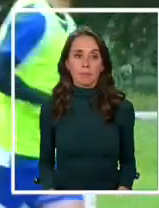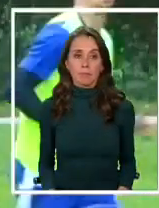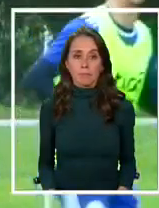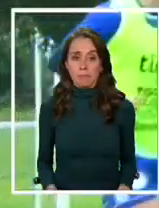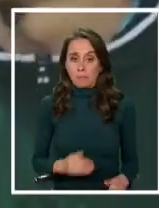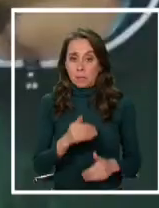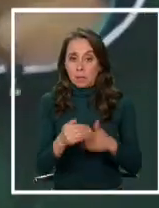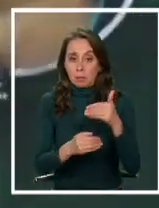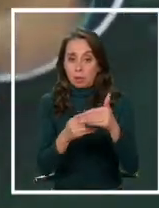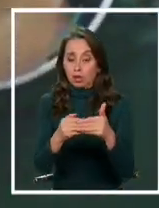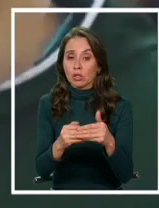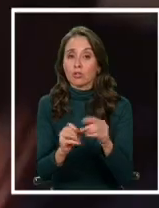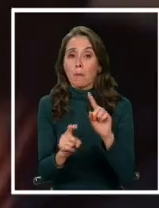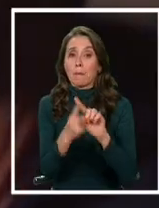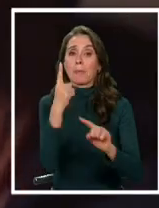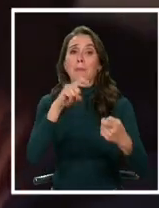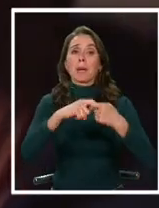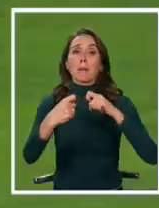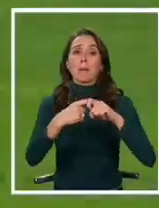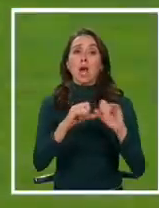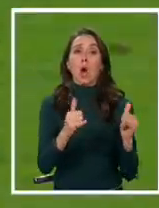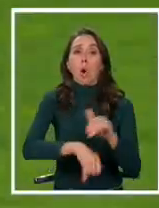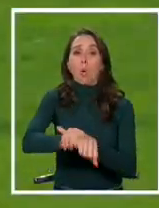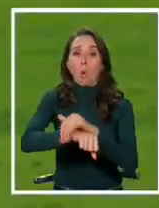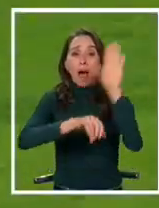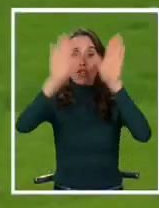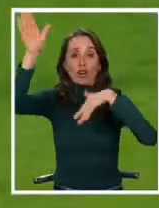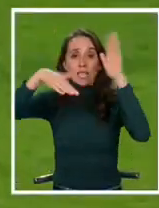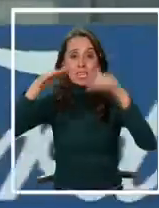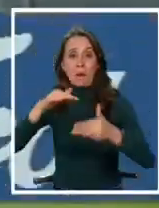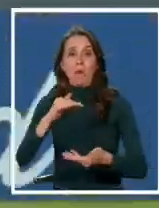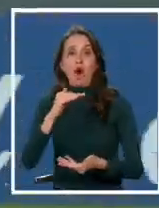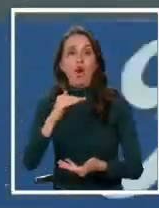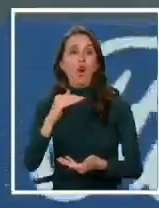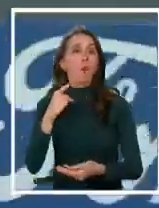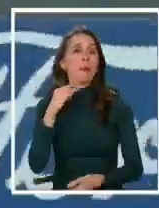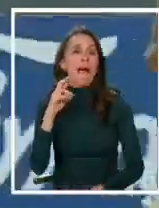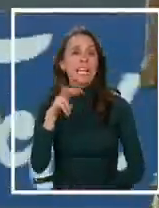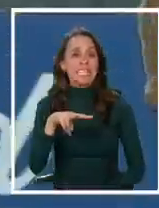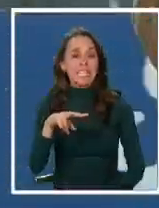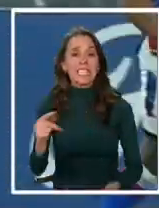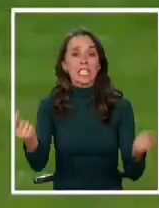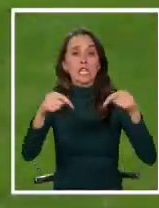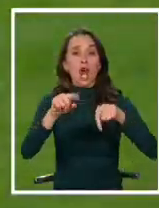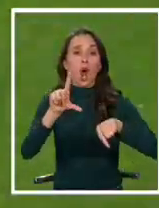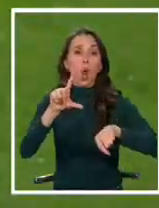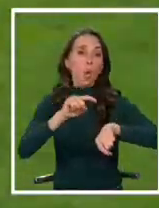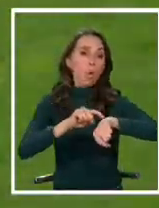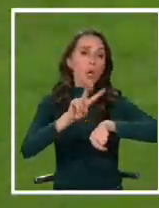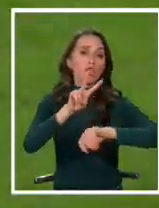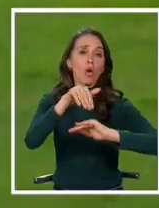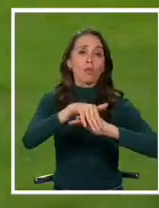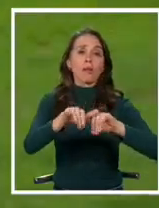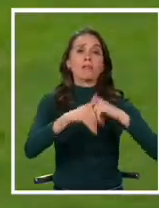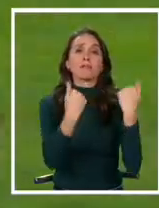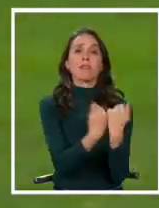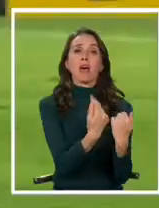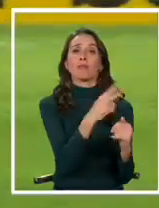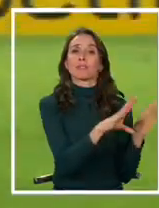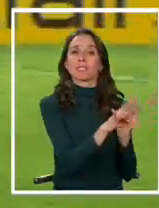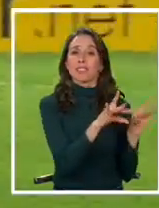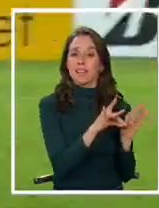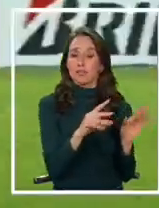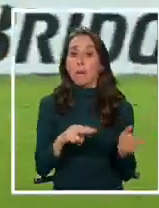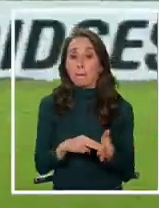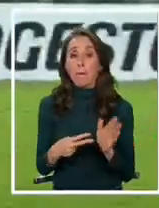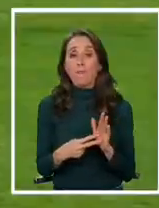este proceso ya sufre su primera polémica porque los jugadores nominados a la copa kirin se deben presentar el lunes a las 14 horas en pinto Durán El